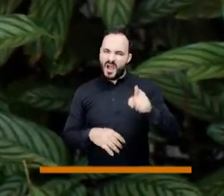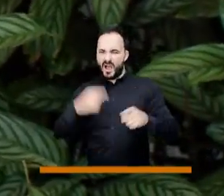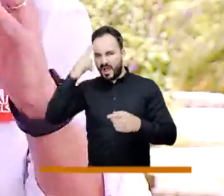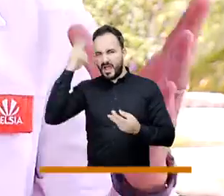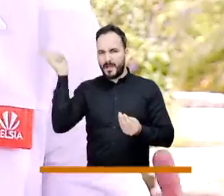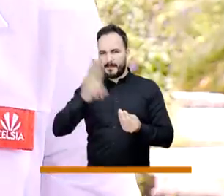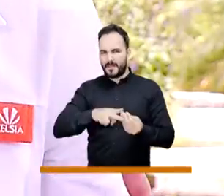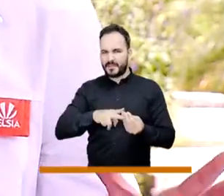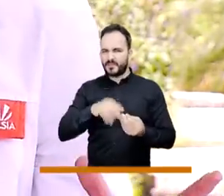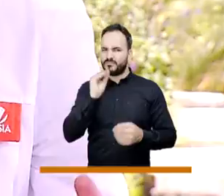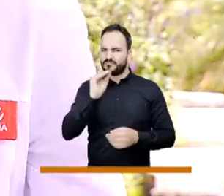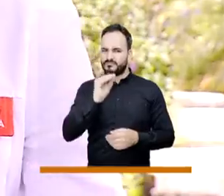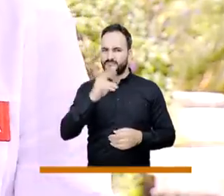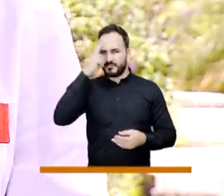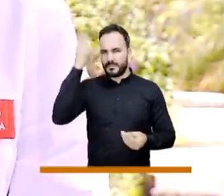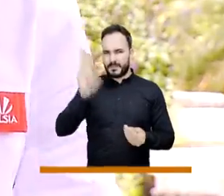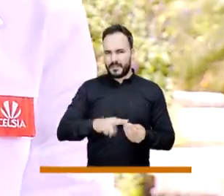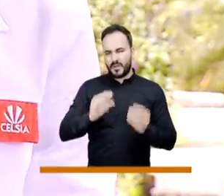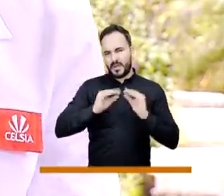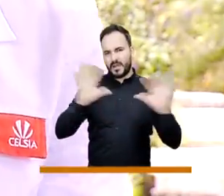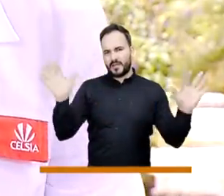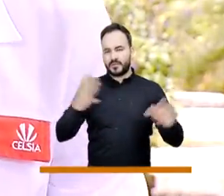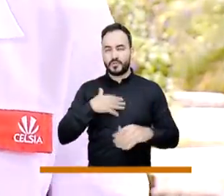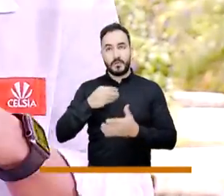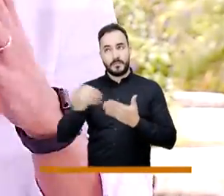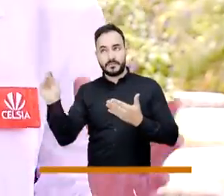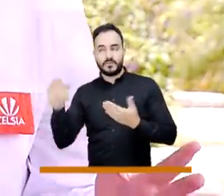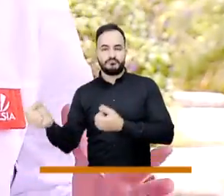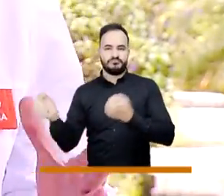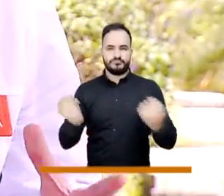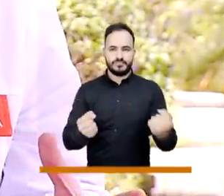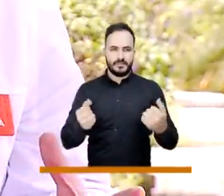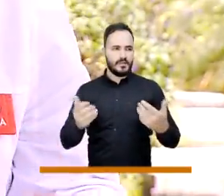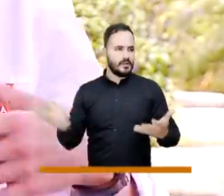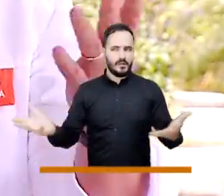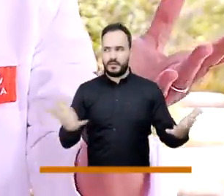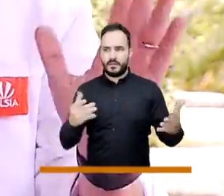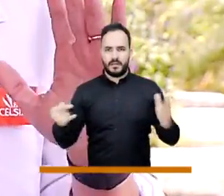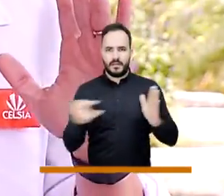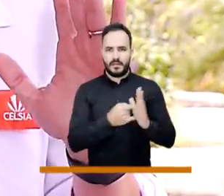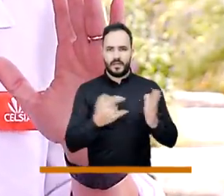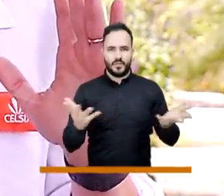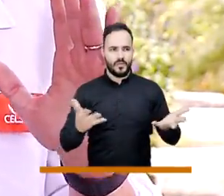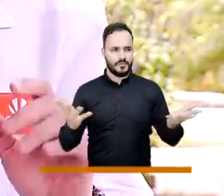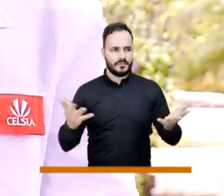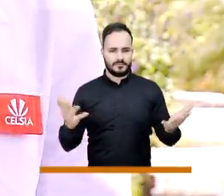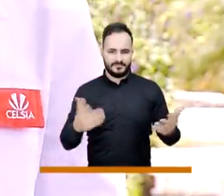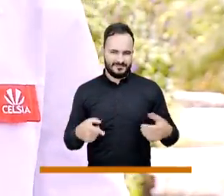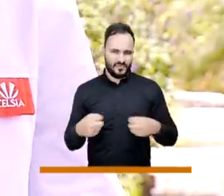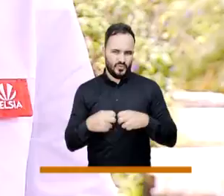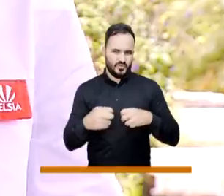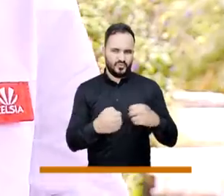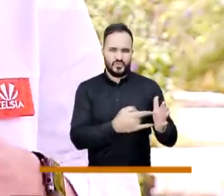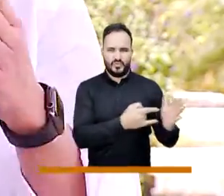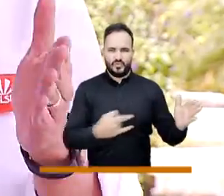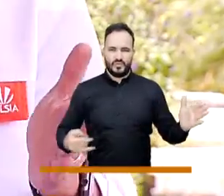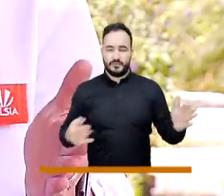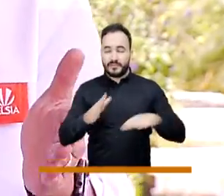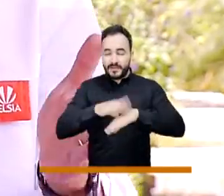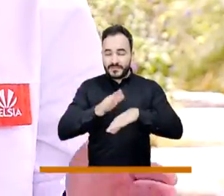es uno de esos mitos urbanos. Entonces, el mito urbano de que voy a comprar un vehículo eléctrico, ¿dónde lo cargo? Y resulta